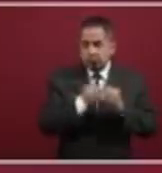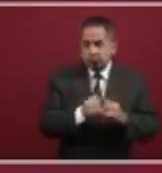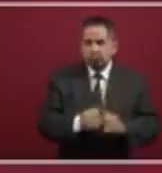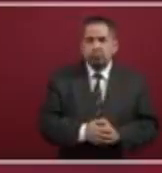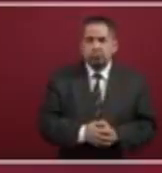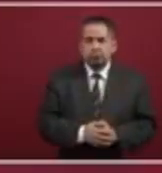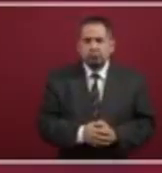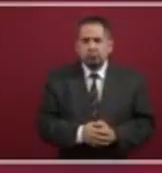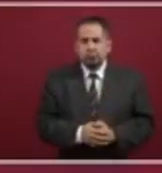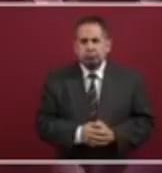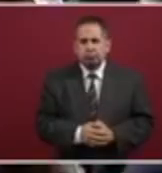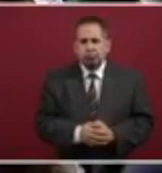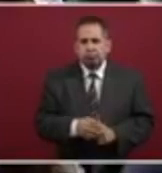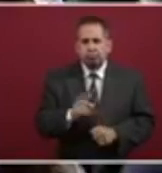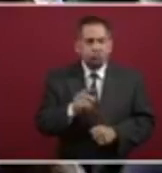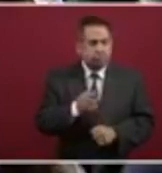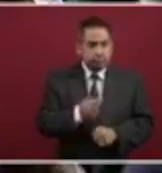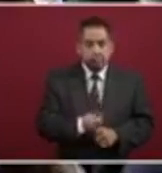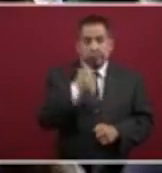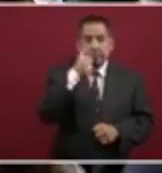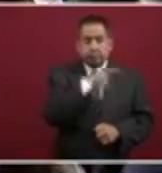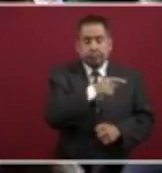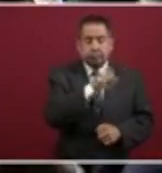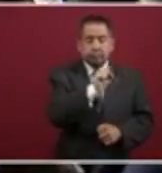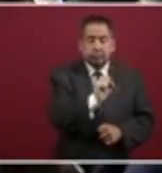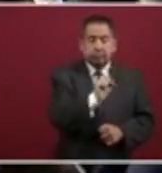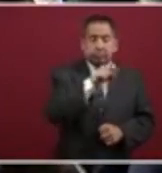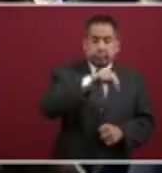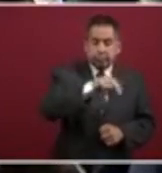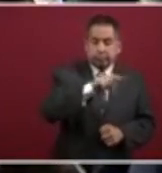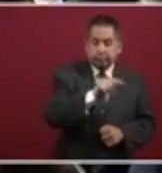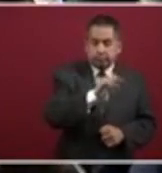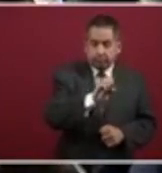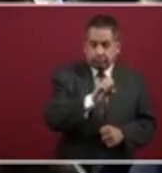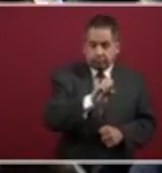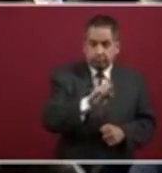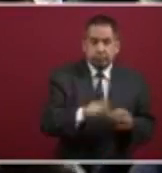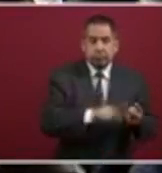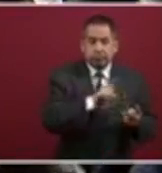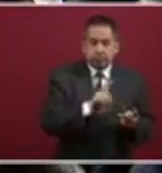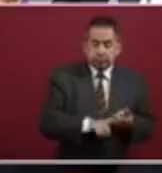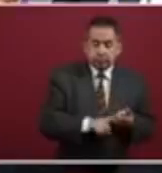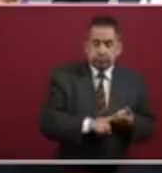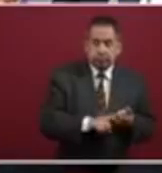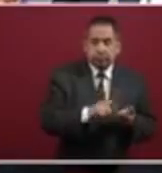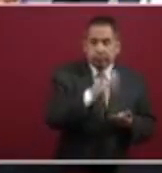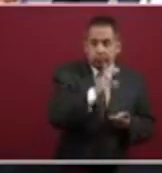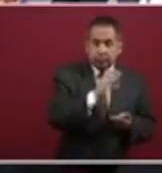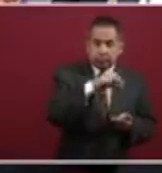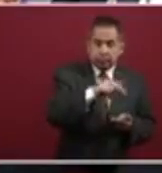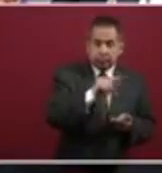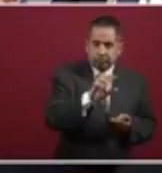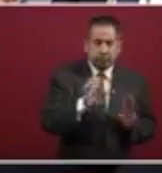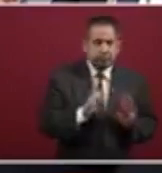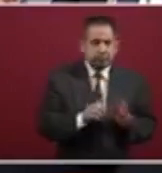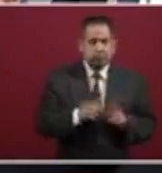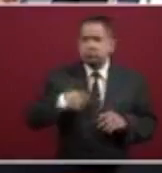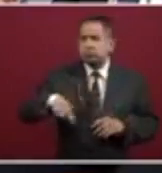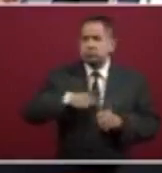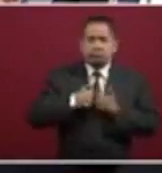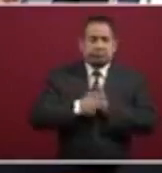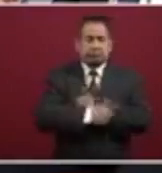Primero la CENTE y luego el CENTE. O sea, no tenemos nada que ocultar